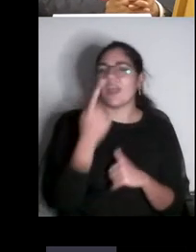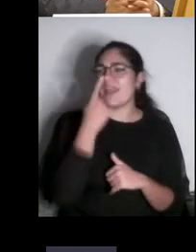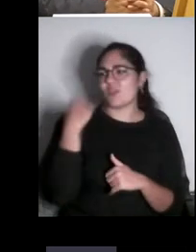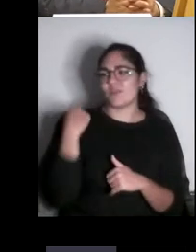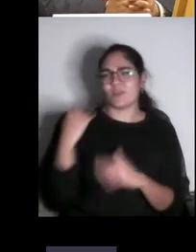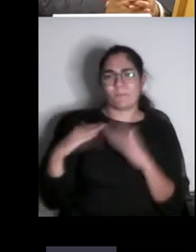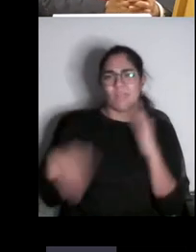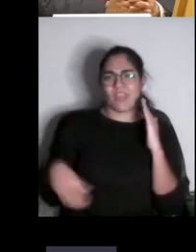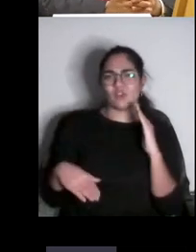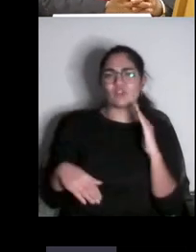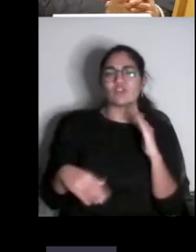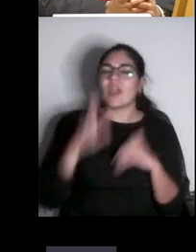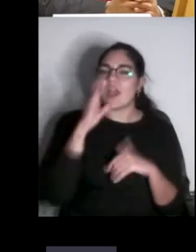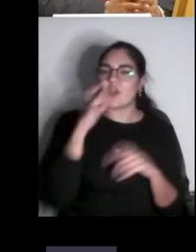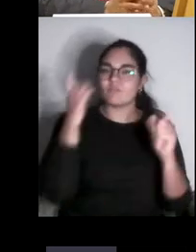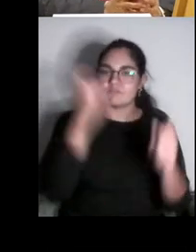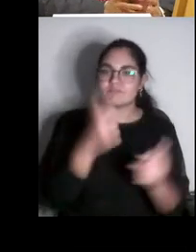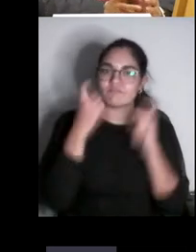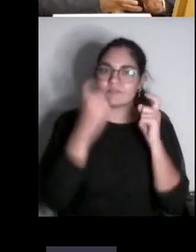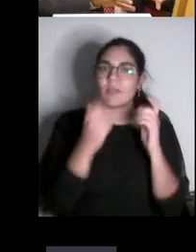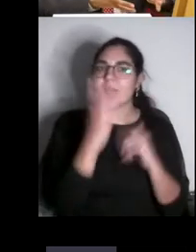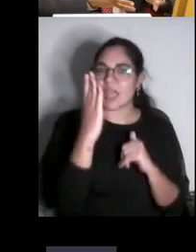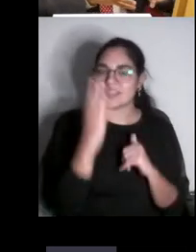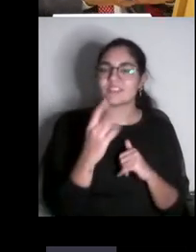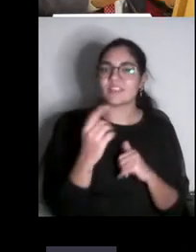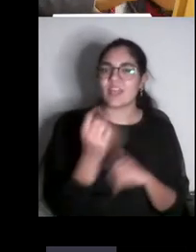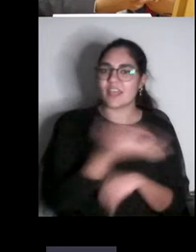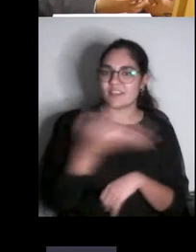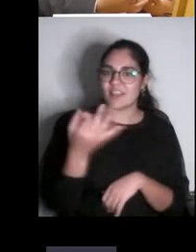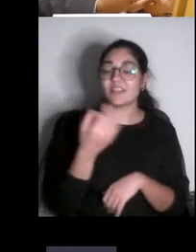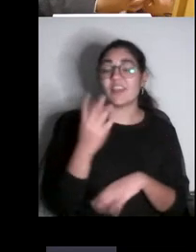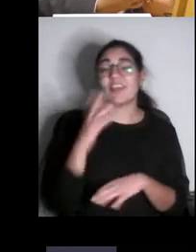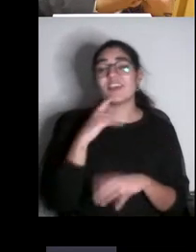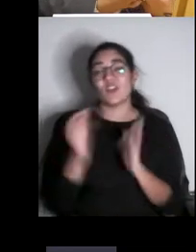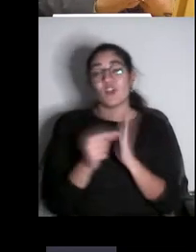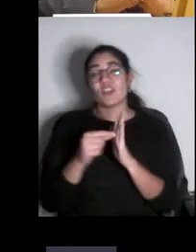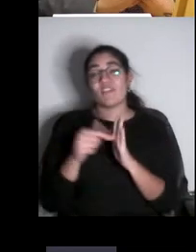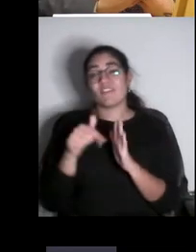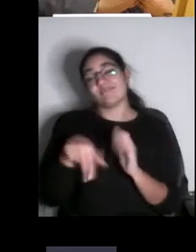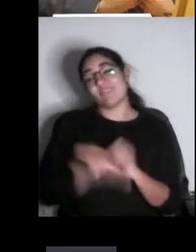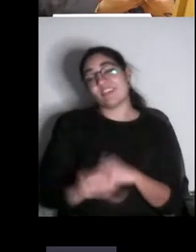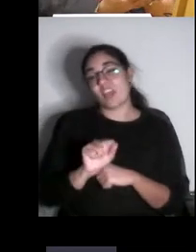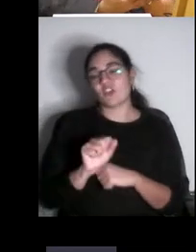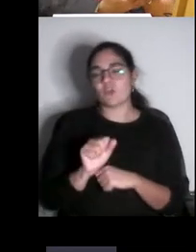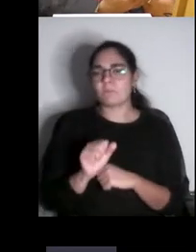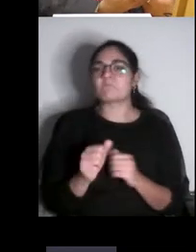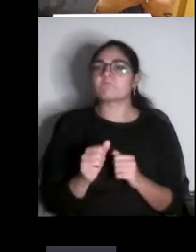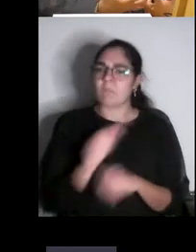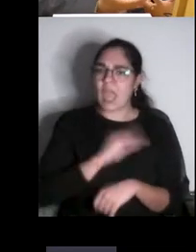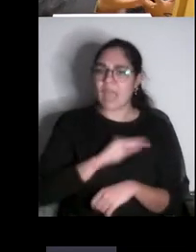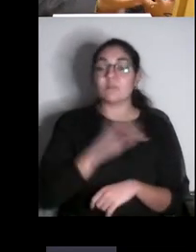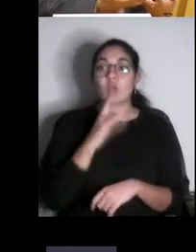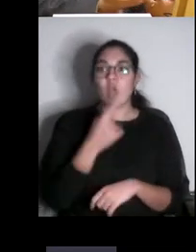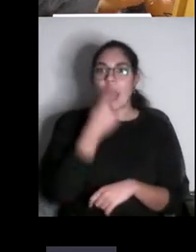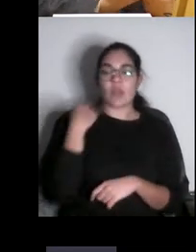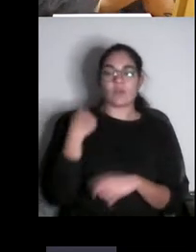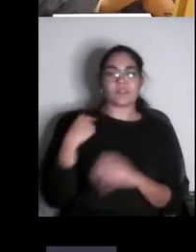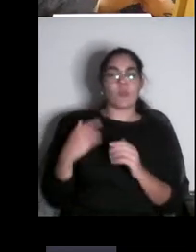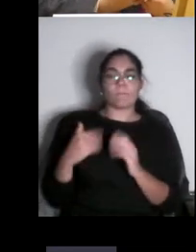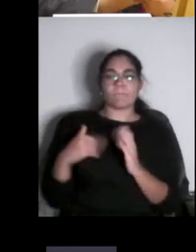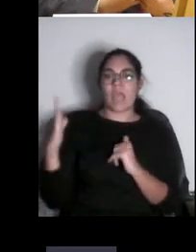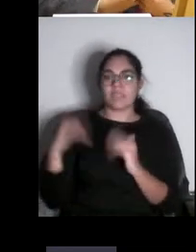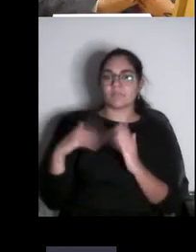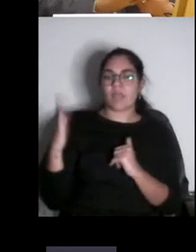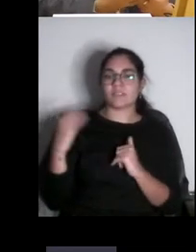costa de una reducción de los notables. Deciros que también estamos viendo bueno, pues esas respuestas en